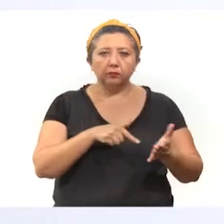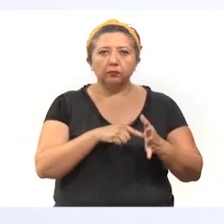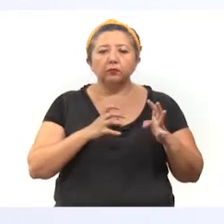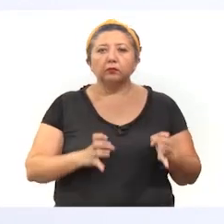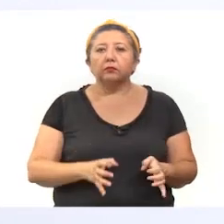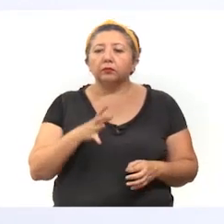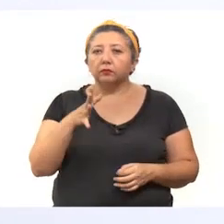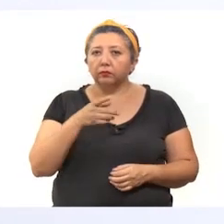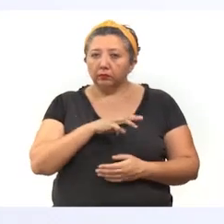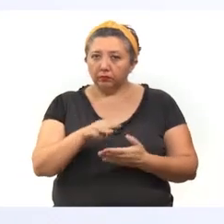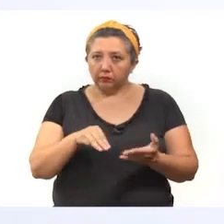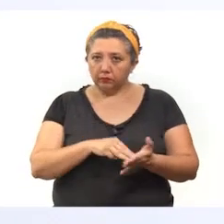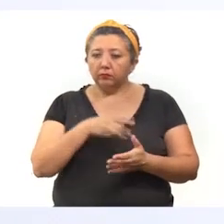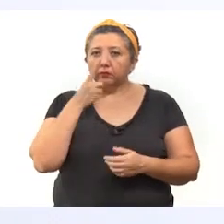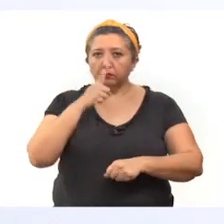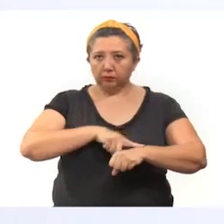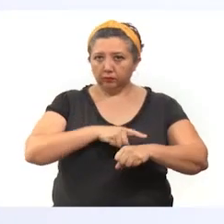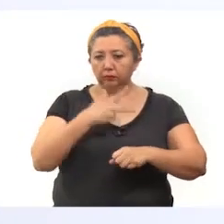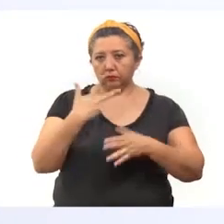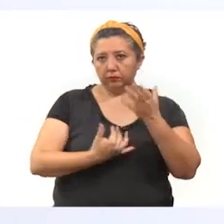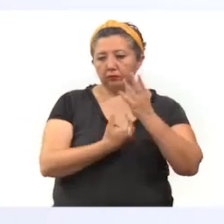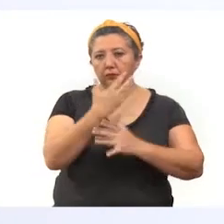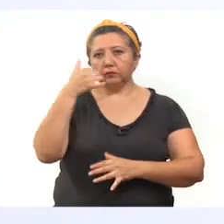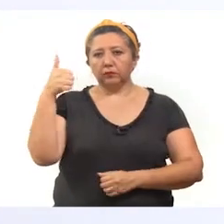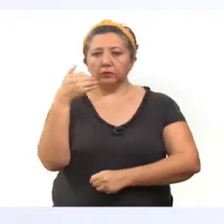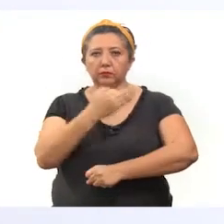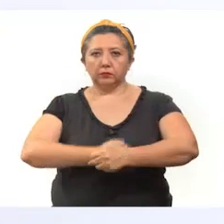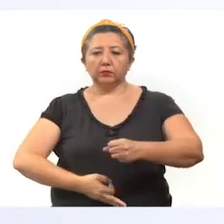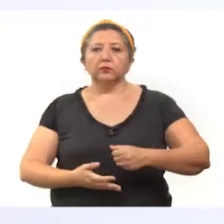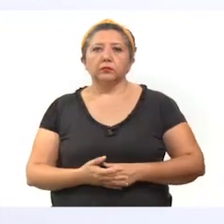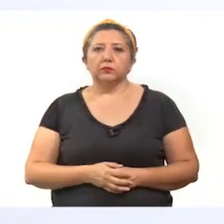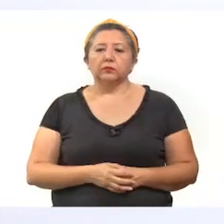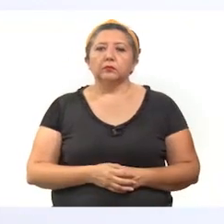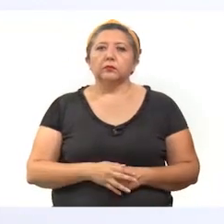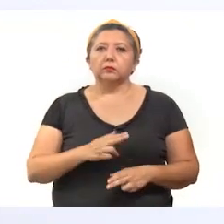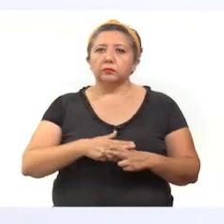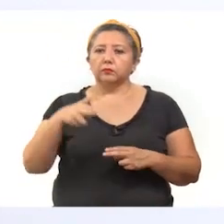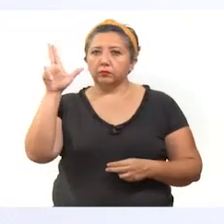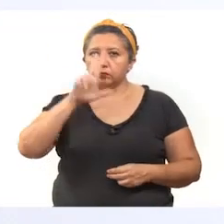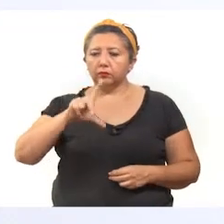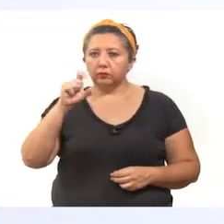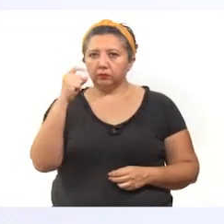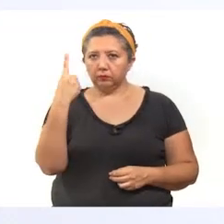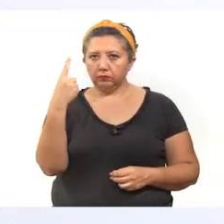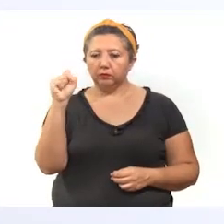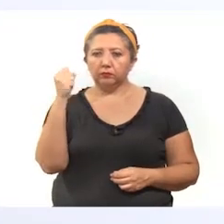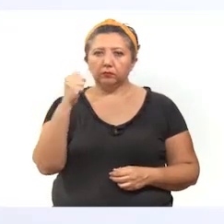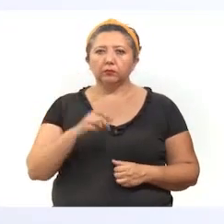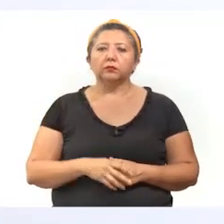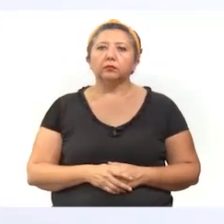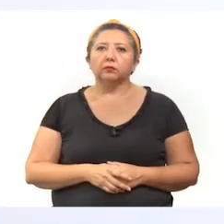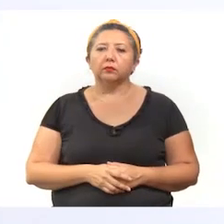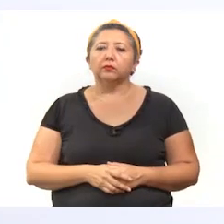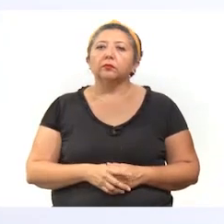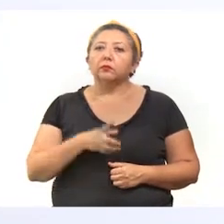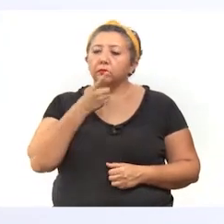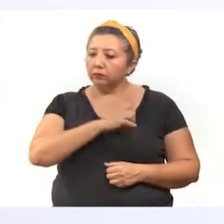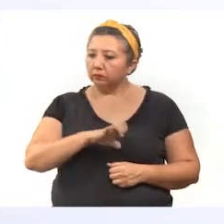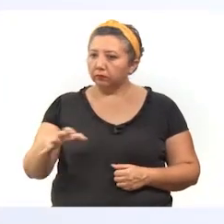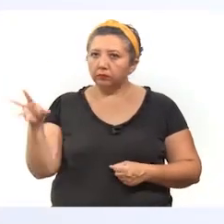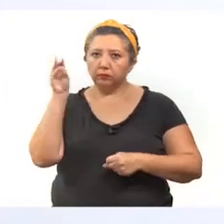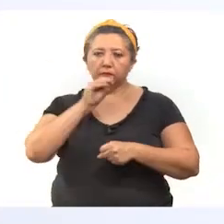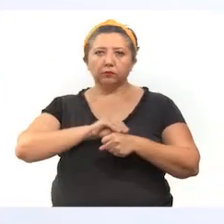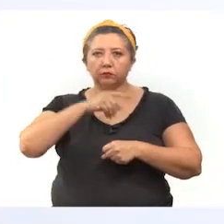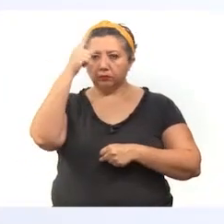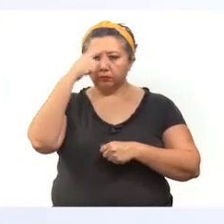módulos distribuidos estratégicamente en la ciudad en un horario de 8 de la mañana a 6 de la tarde, hasta el martes 21 de septiembre.